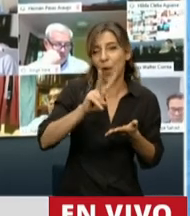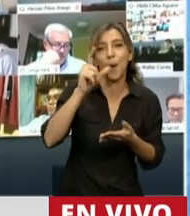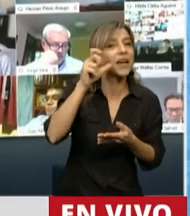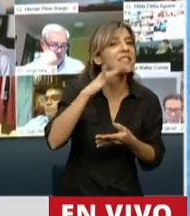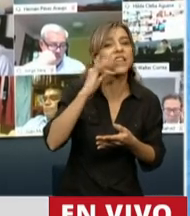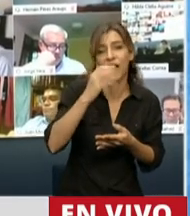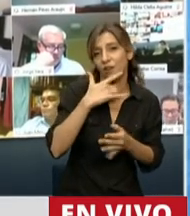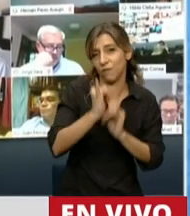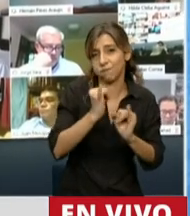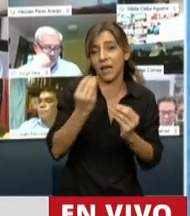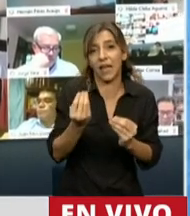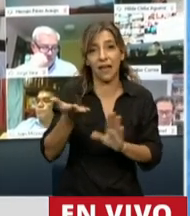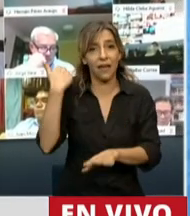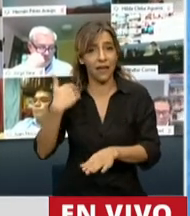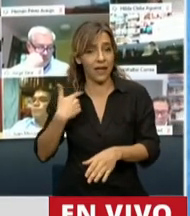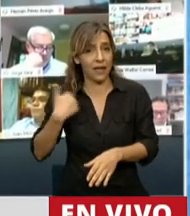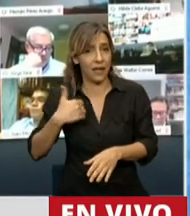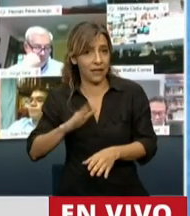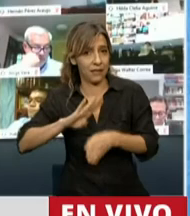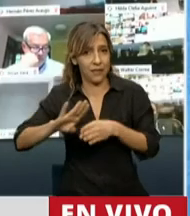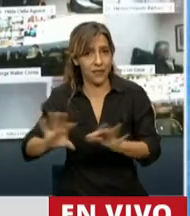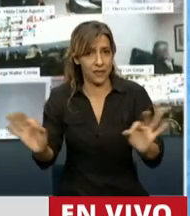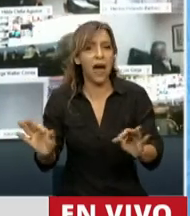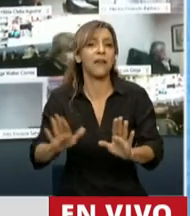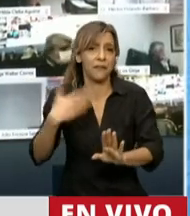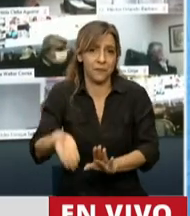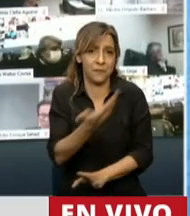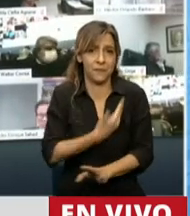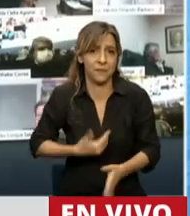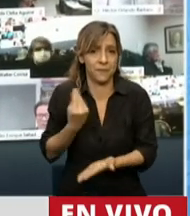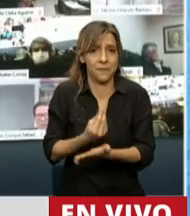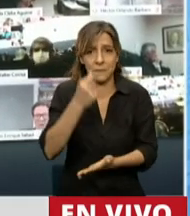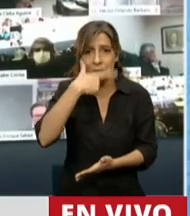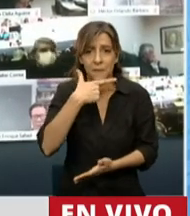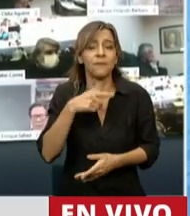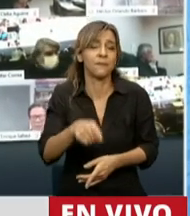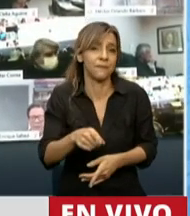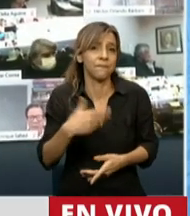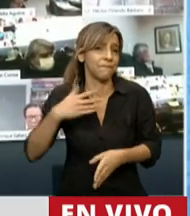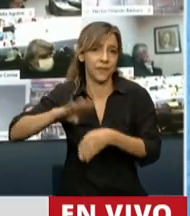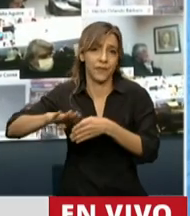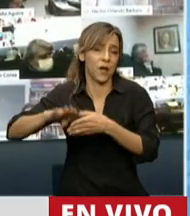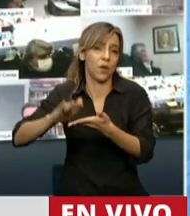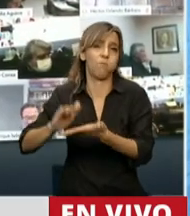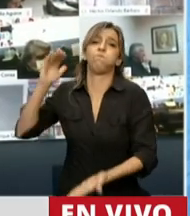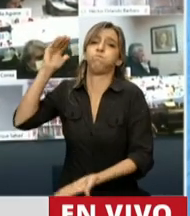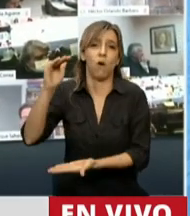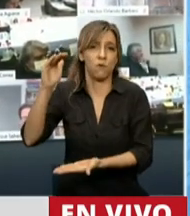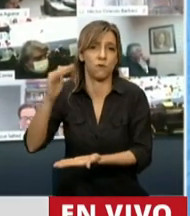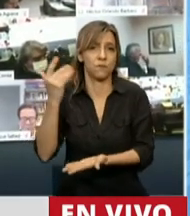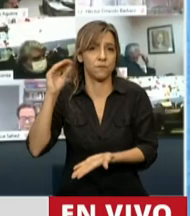Bueno, precisamente estoy convencido que el gobierno del ingeniero Macri vino para subir exponencialmente la deuda